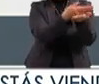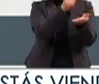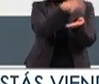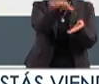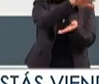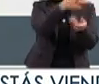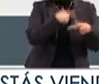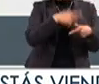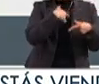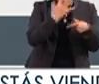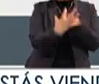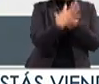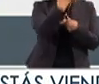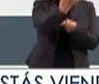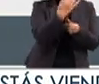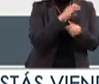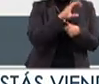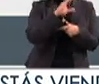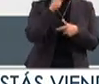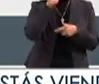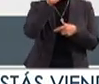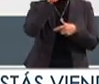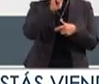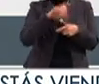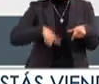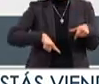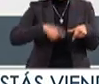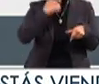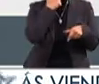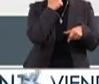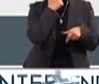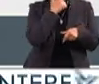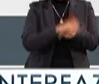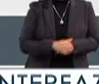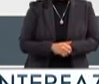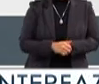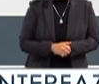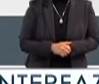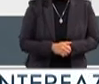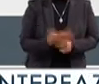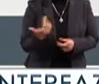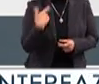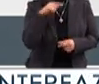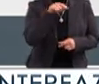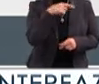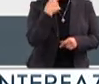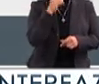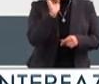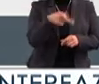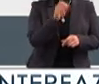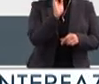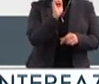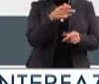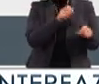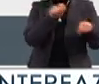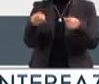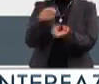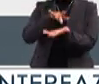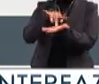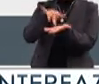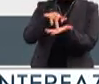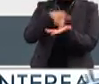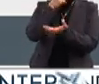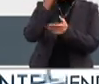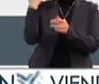supuesto a la gente que otorga esta beca Chibling por parte del gobierno británico y que te hicieron pues merecedor de este apoyo que